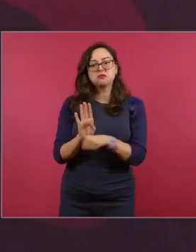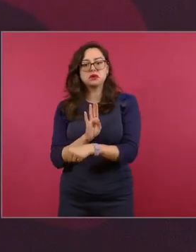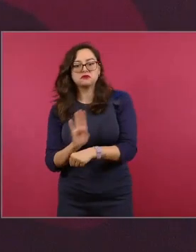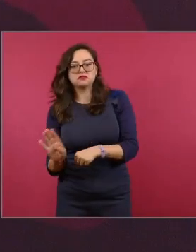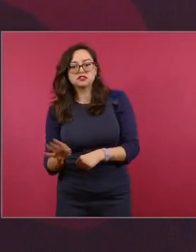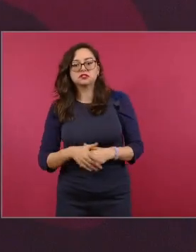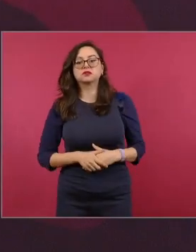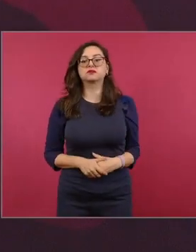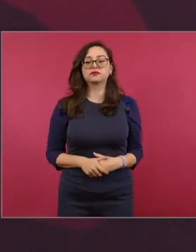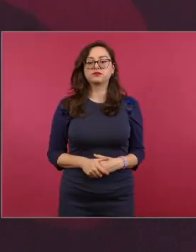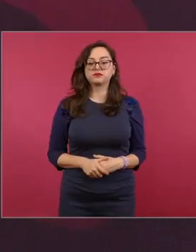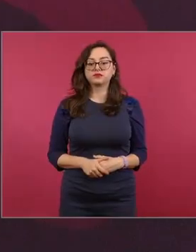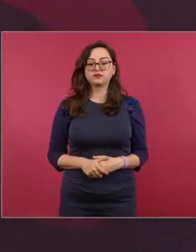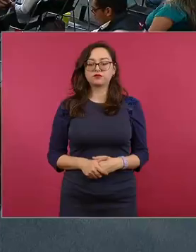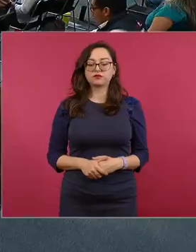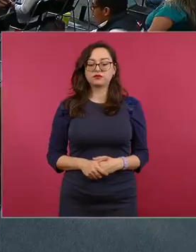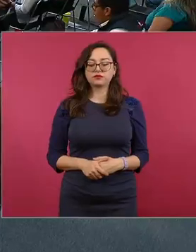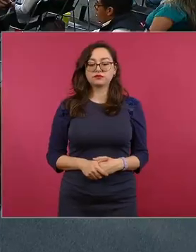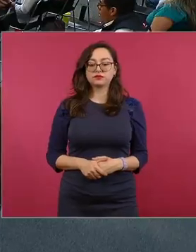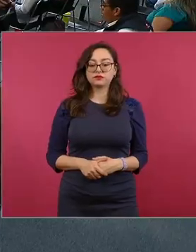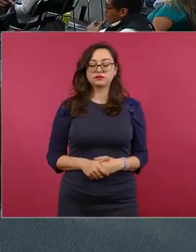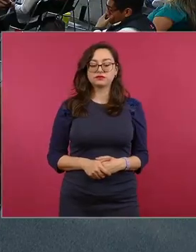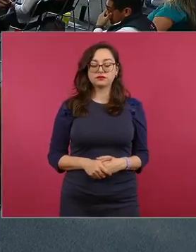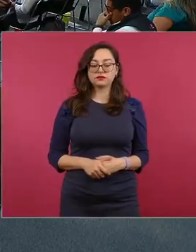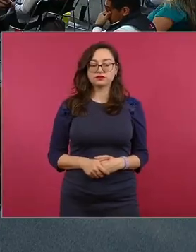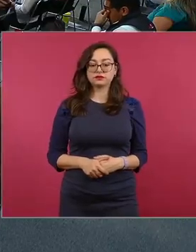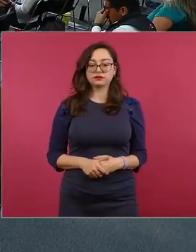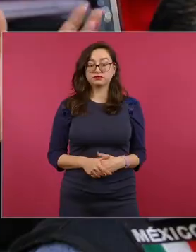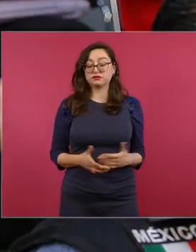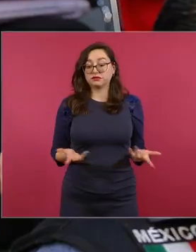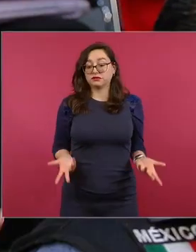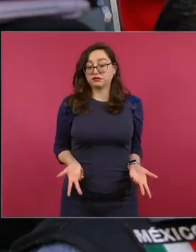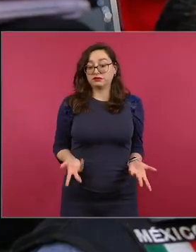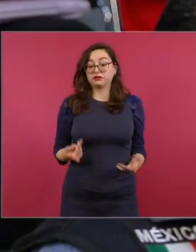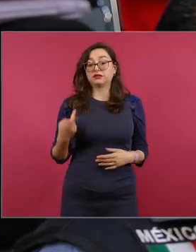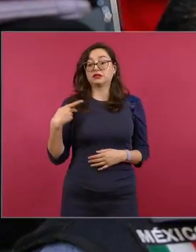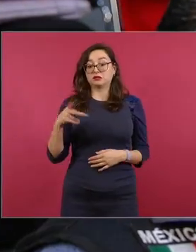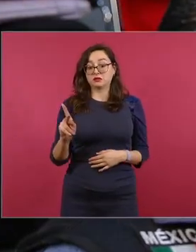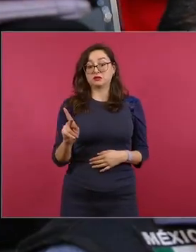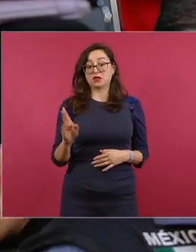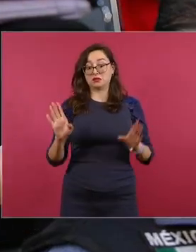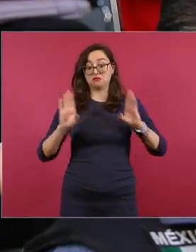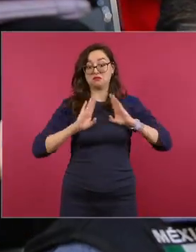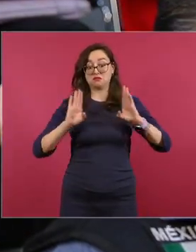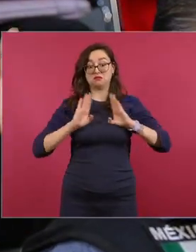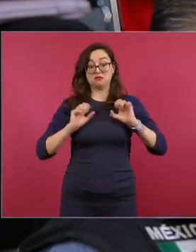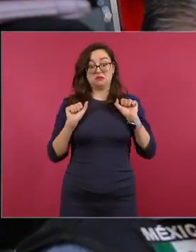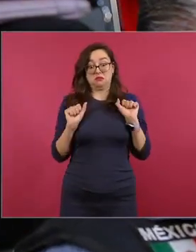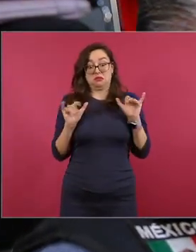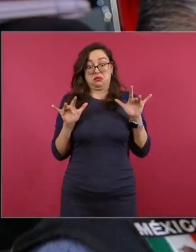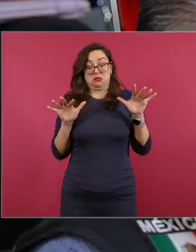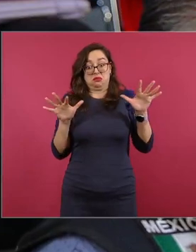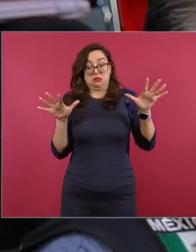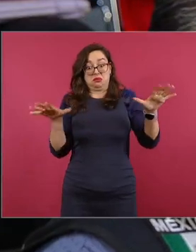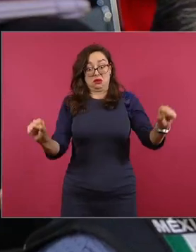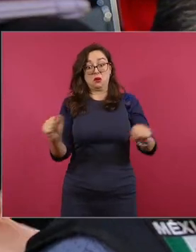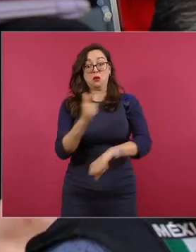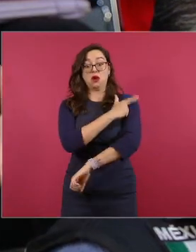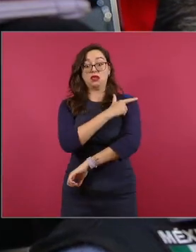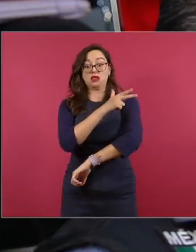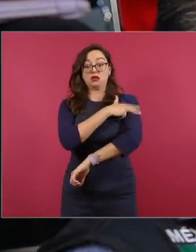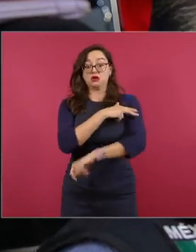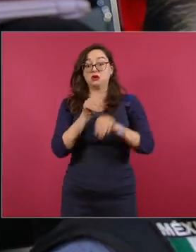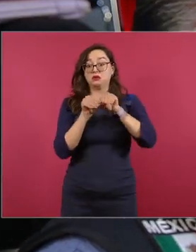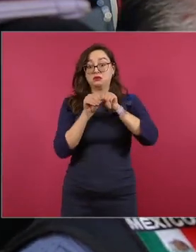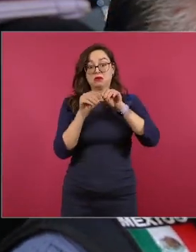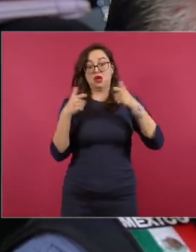Pero de alguna manera se criticó precisamente la militarización o el despliegue de la Guardia Nacional